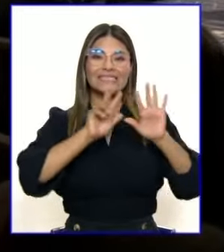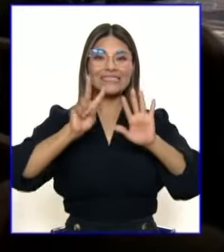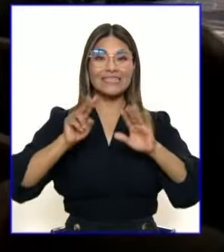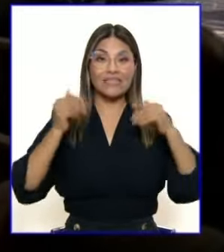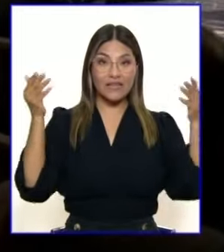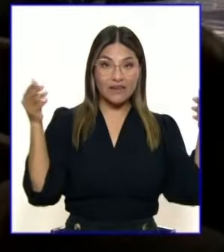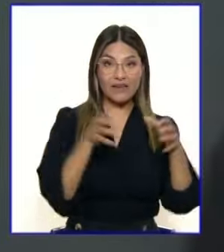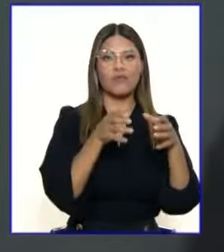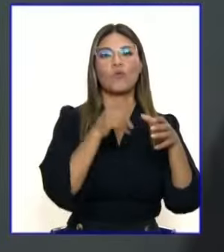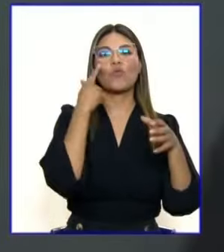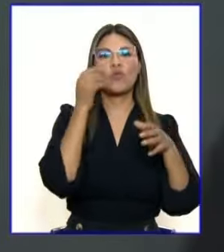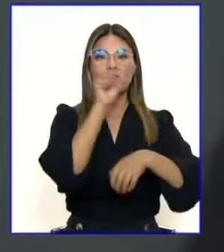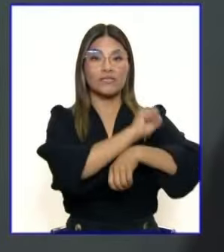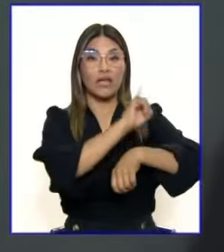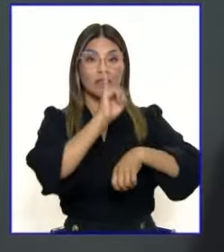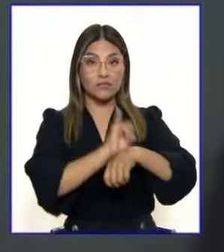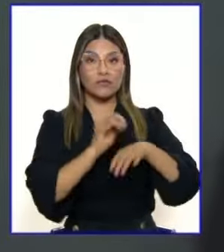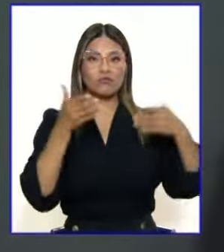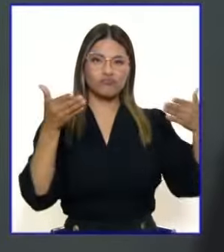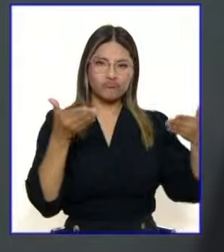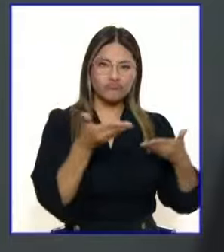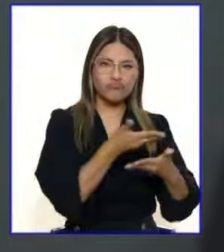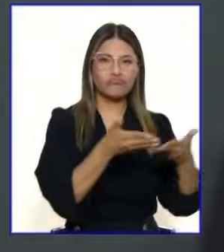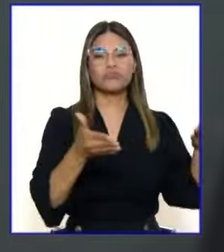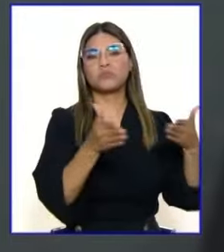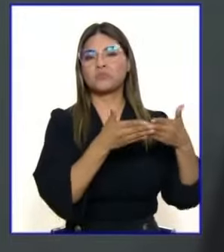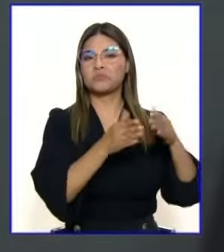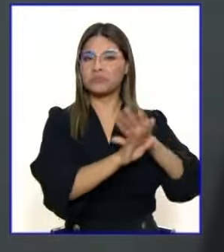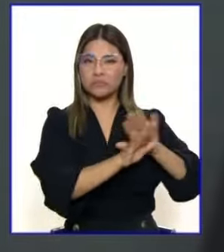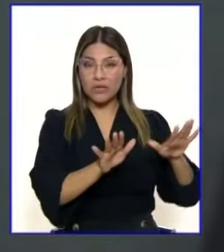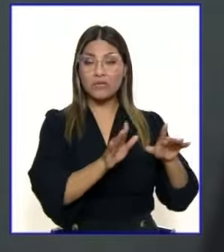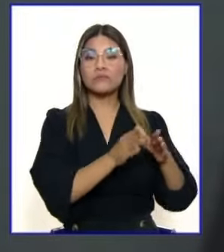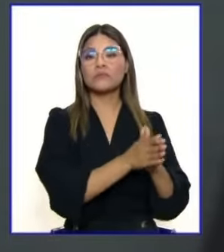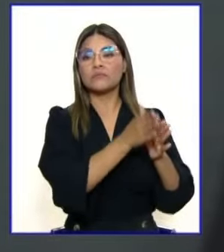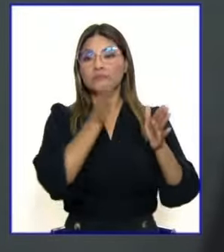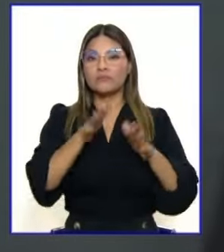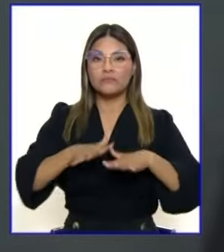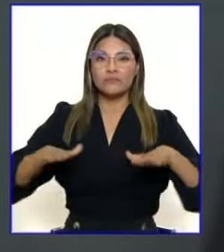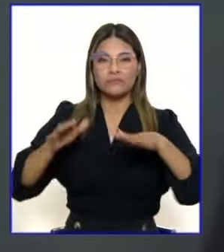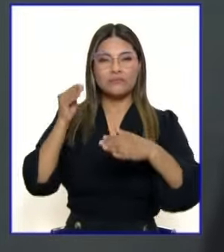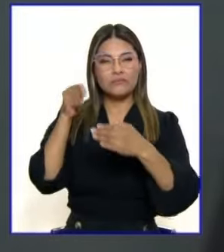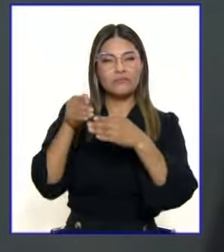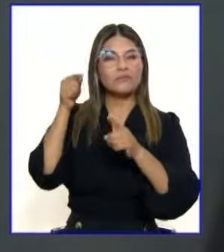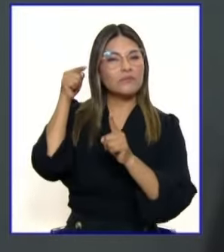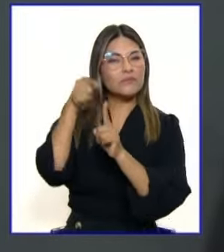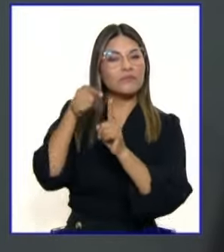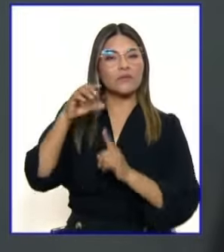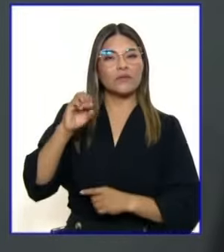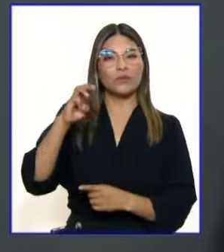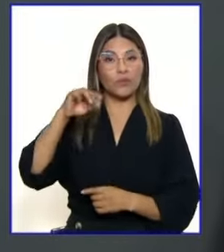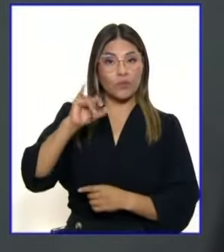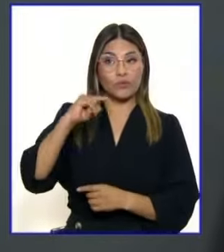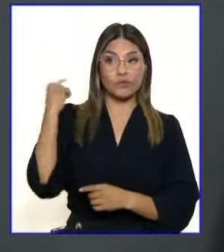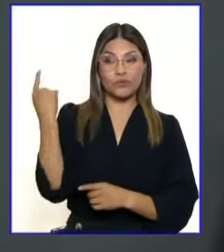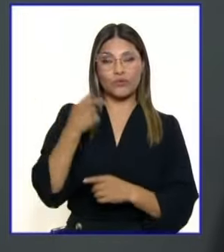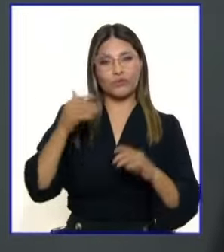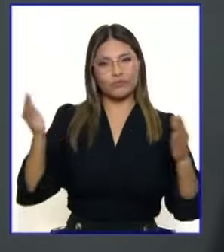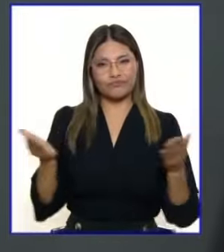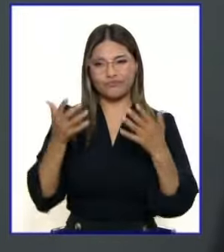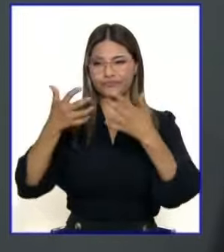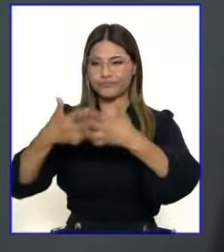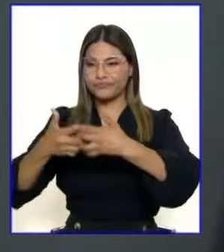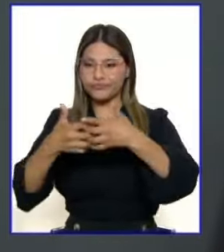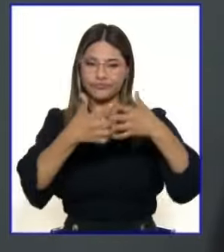se realizó en San Isidro. El evento organizado por Comex Perú tiene como objetivo fortalecer las capacidades de las